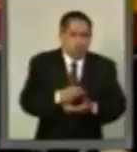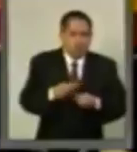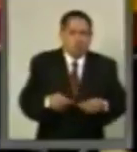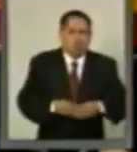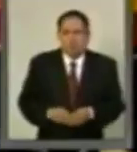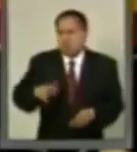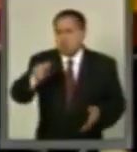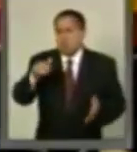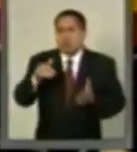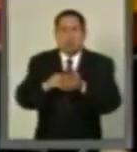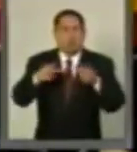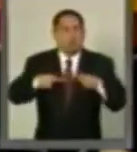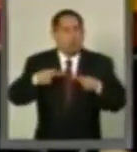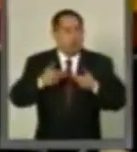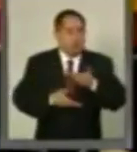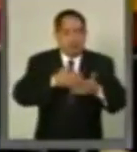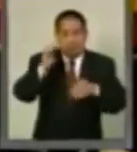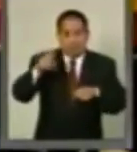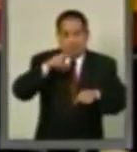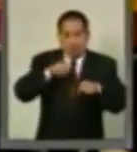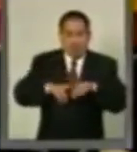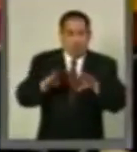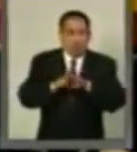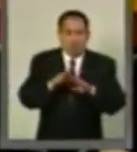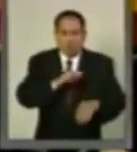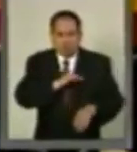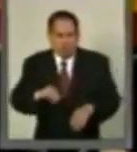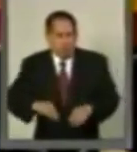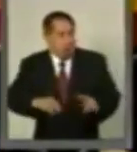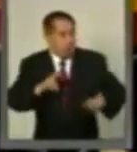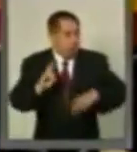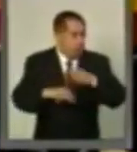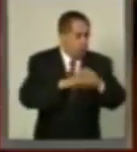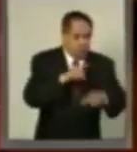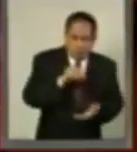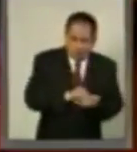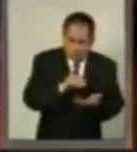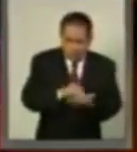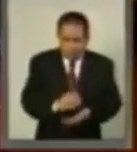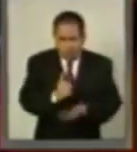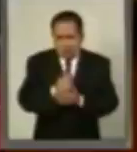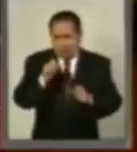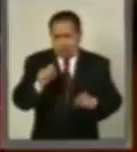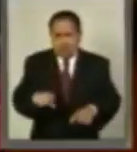Más de 80.000 servidores públicos federal, estatal y municipal salieron y ahí siguen.